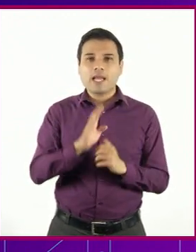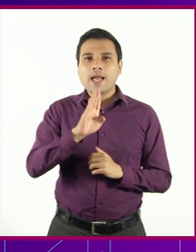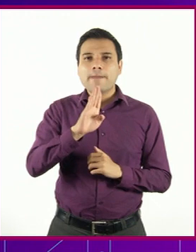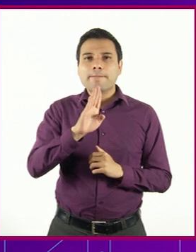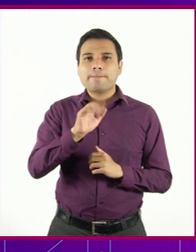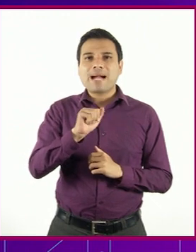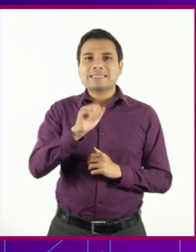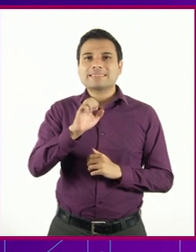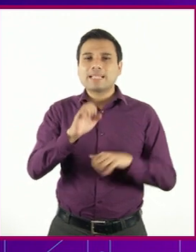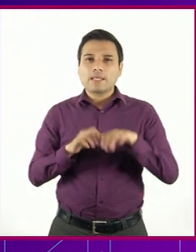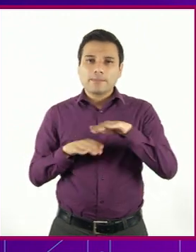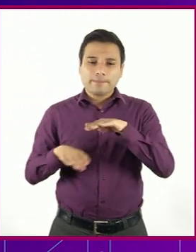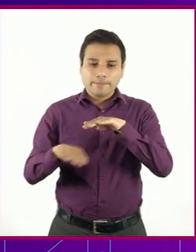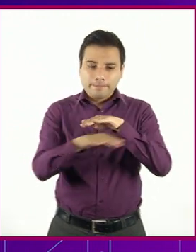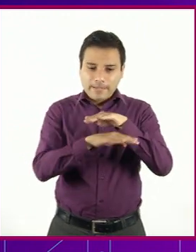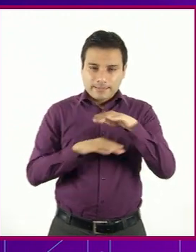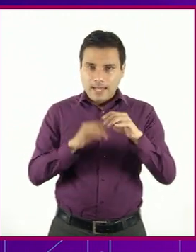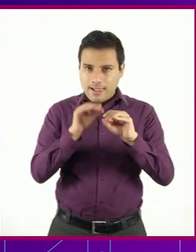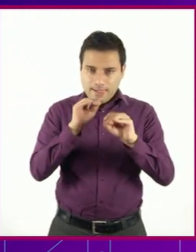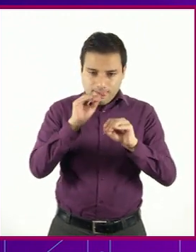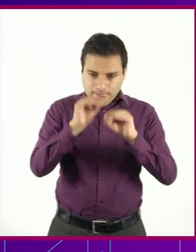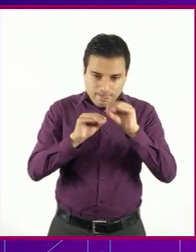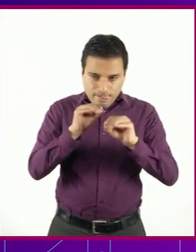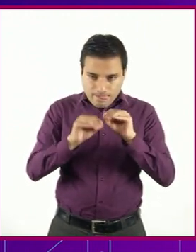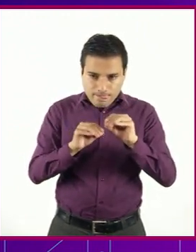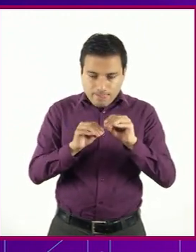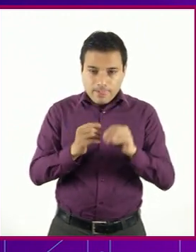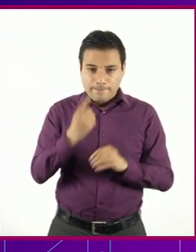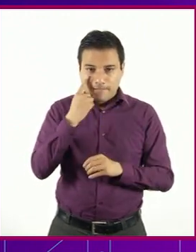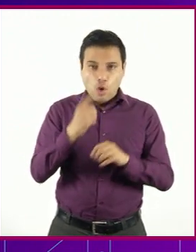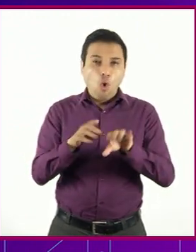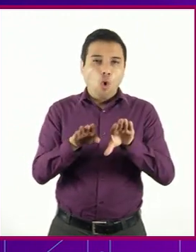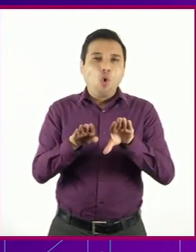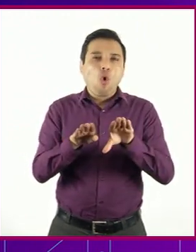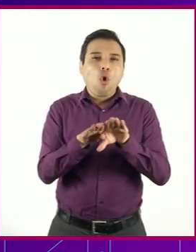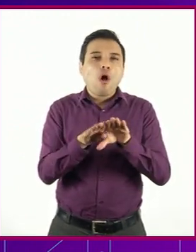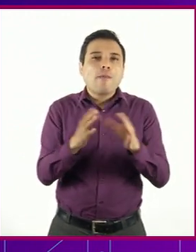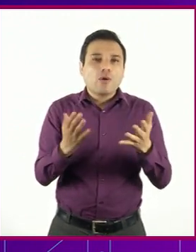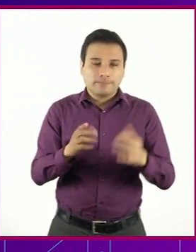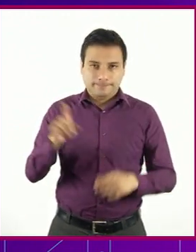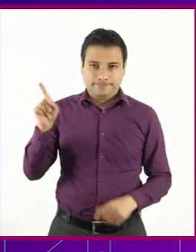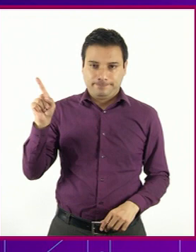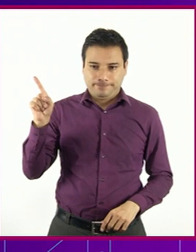los cortes. Y así quedó mi primer corte.